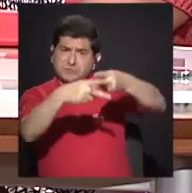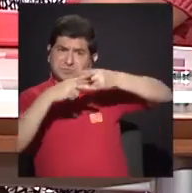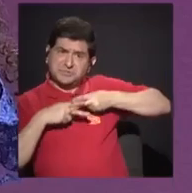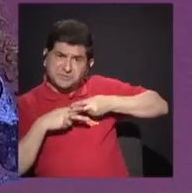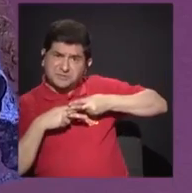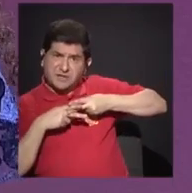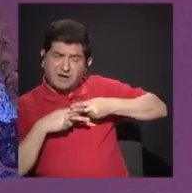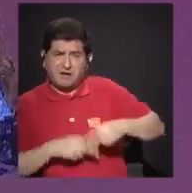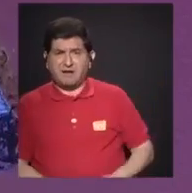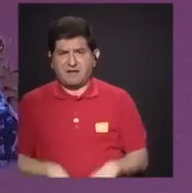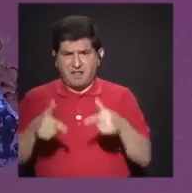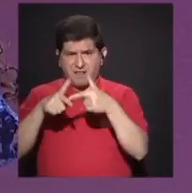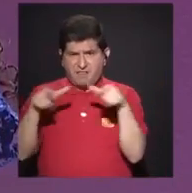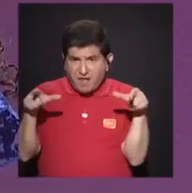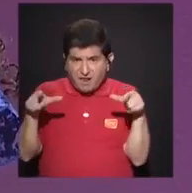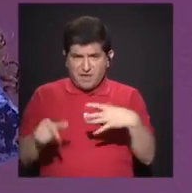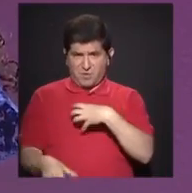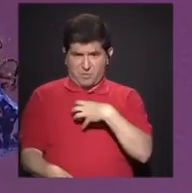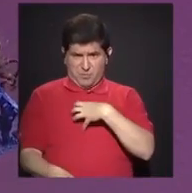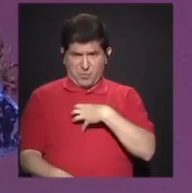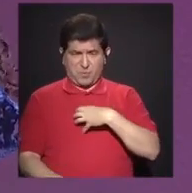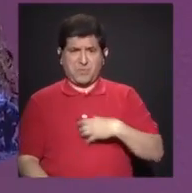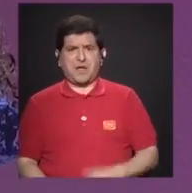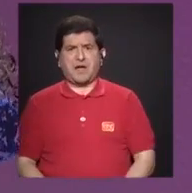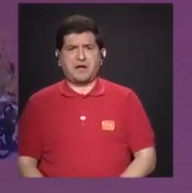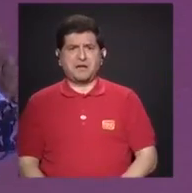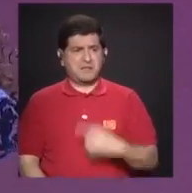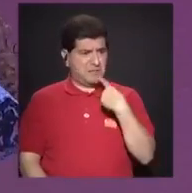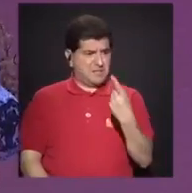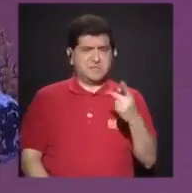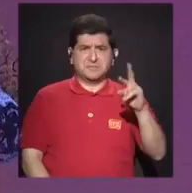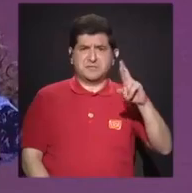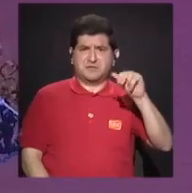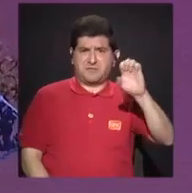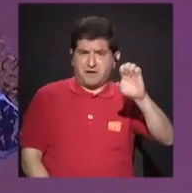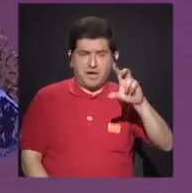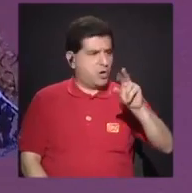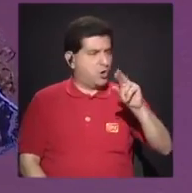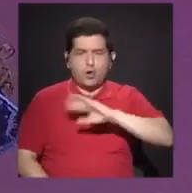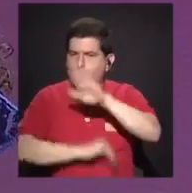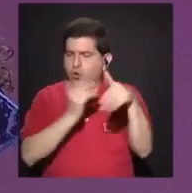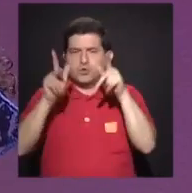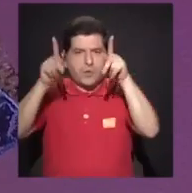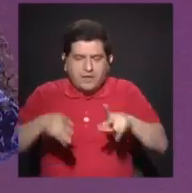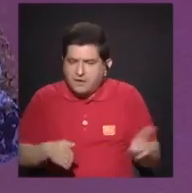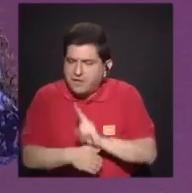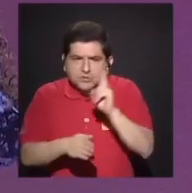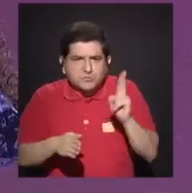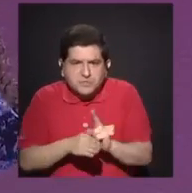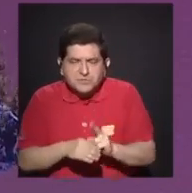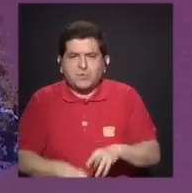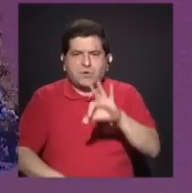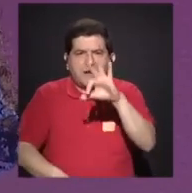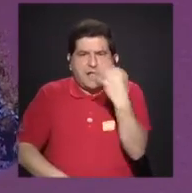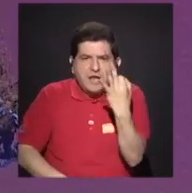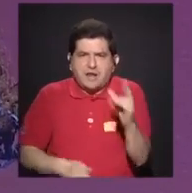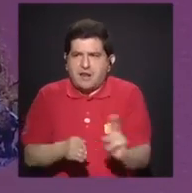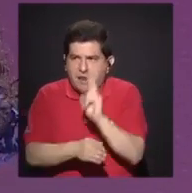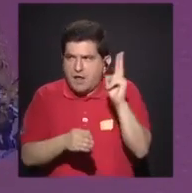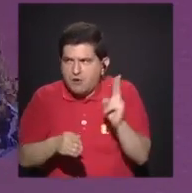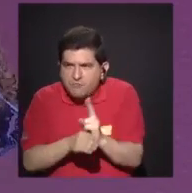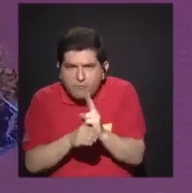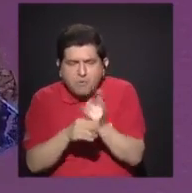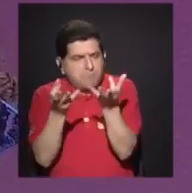La lengua no es propiedad de la RAE, sino que es de todas las personas que lo utilizamos, y cómo lo utilizamos es